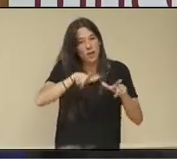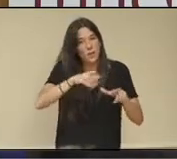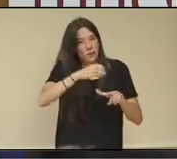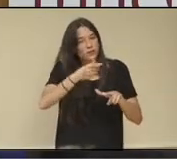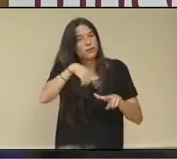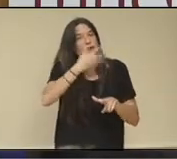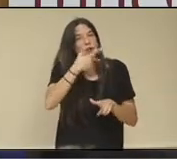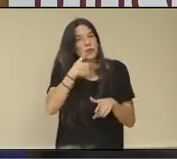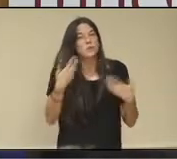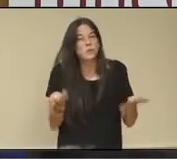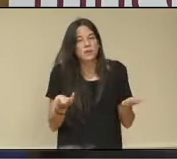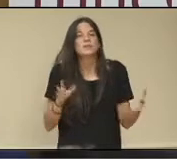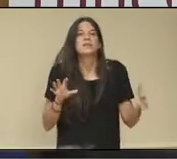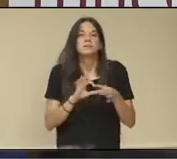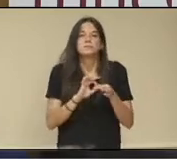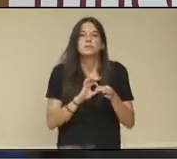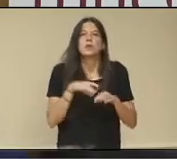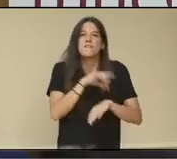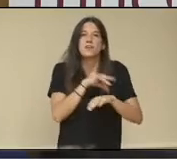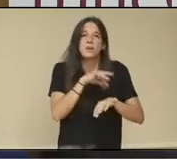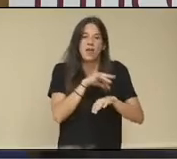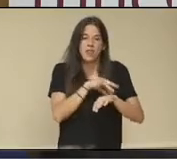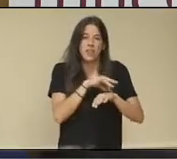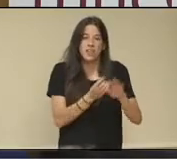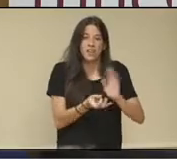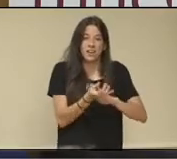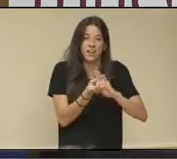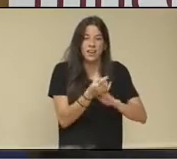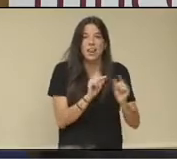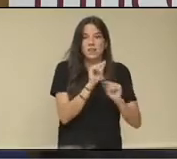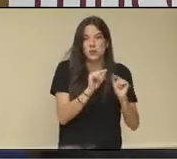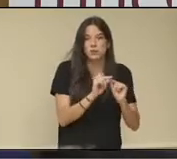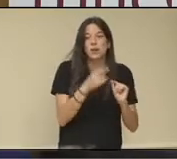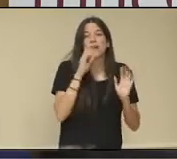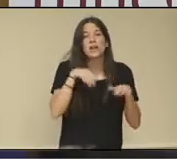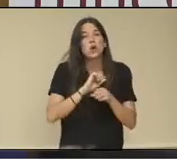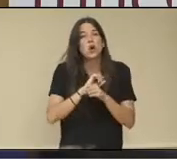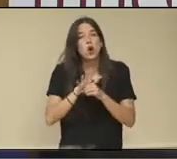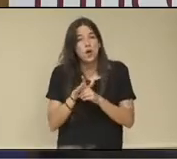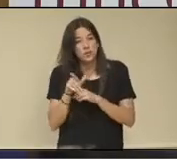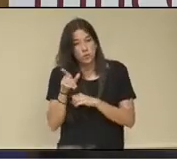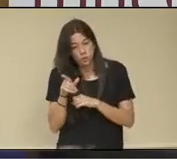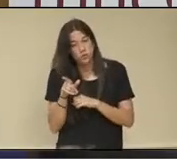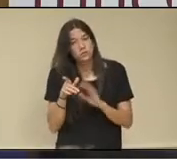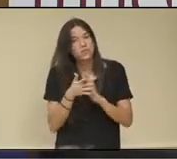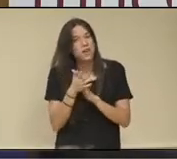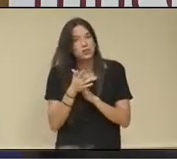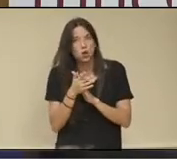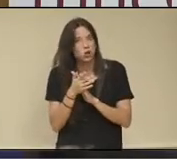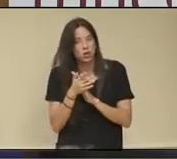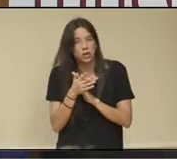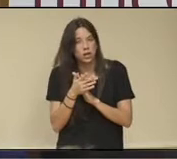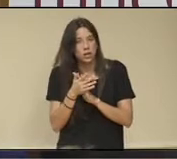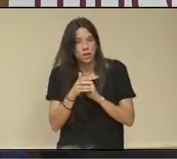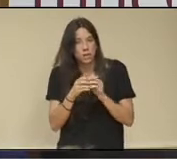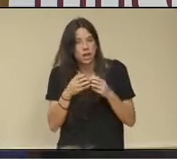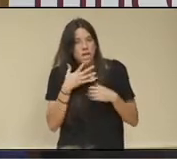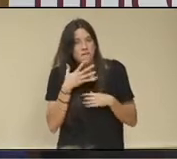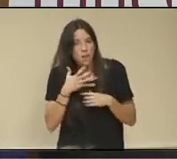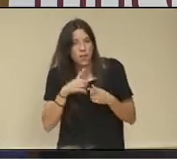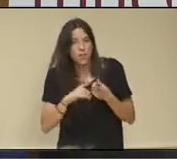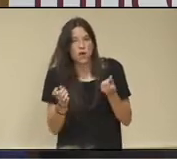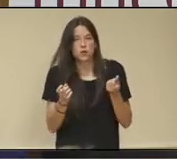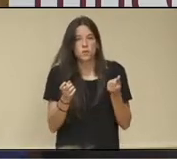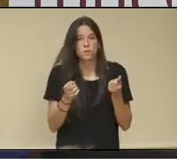la enfermedad que causa el virus. Los coronavirus son los reyes en inducir inflamación, tormentas de